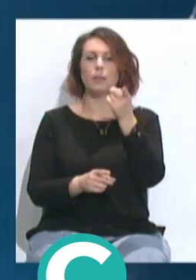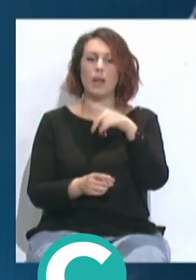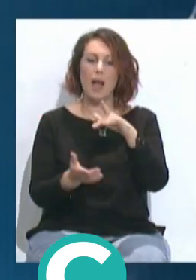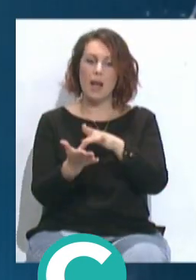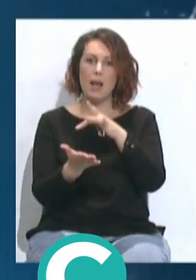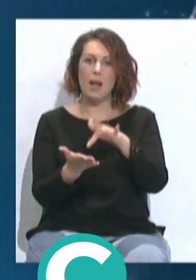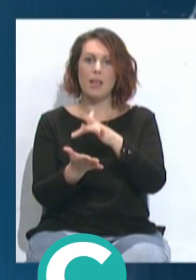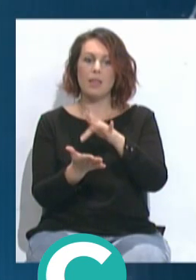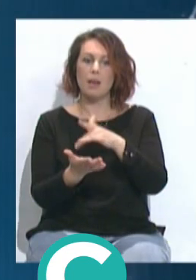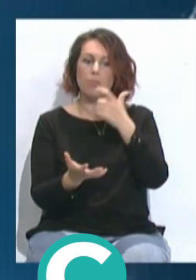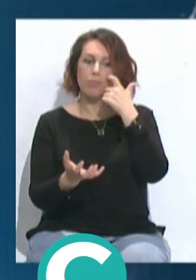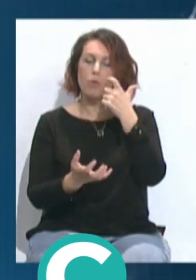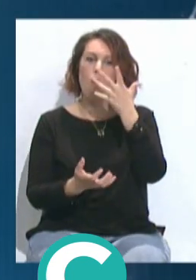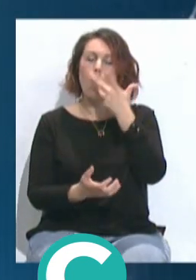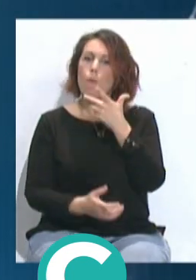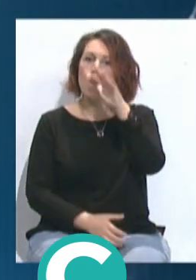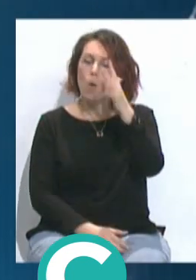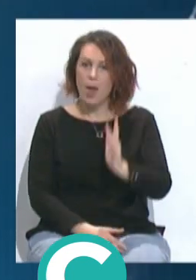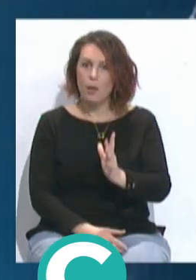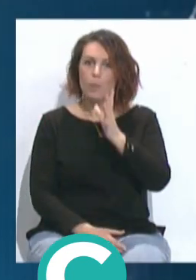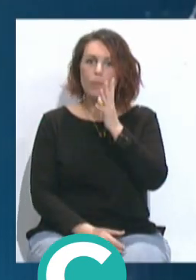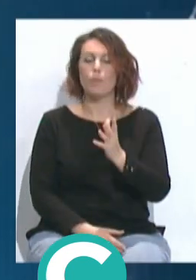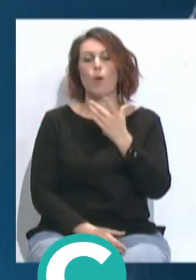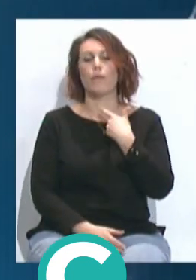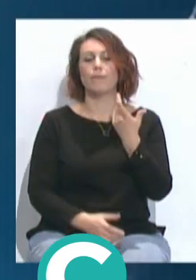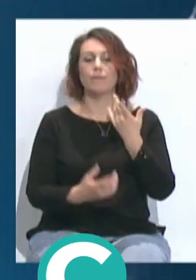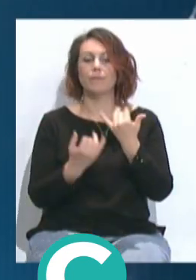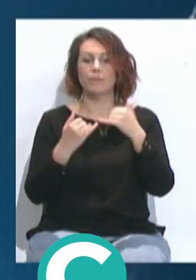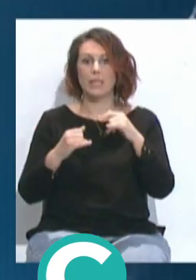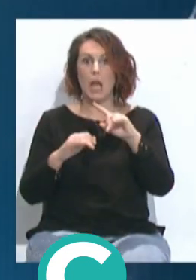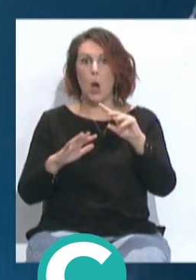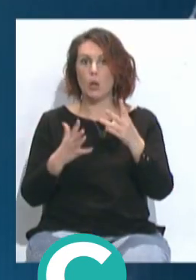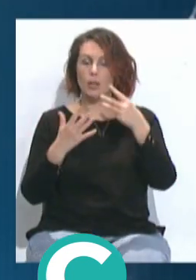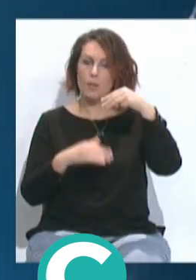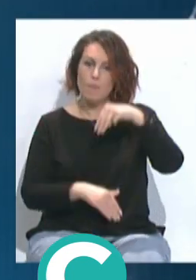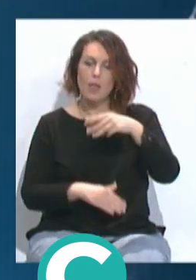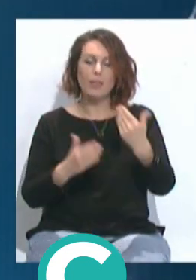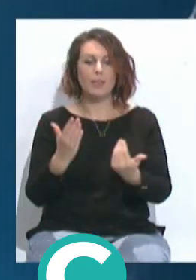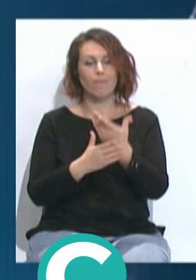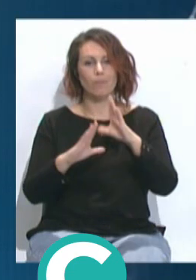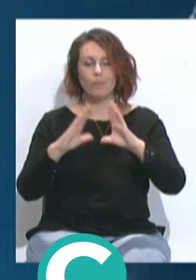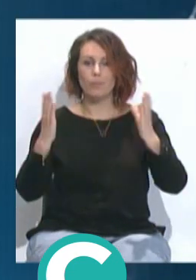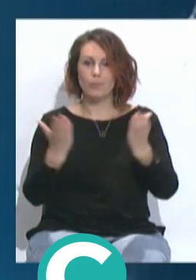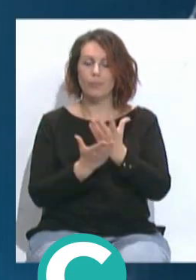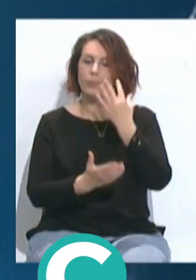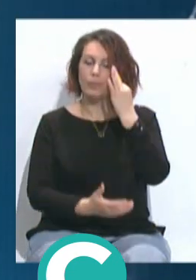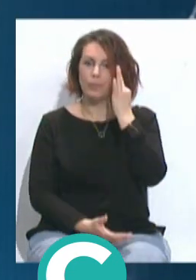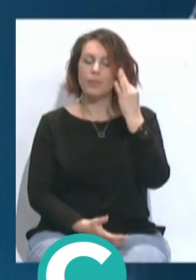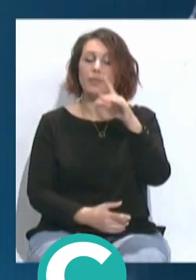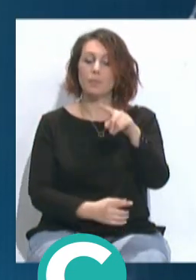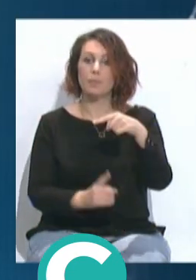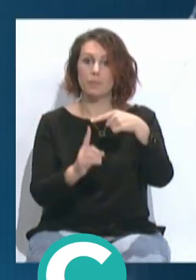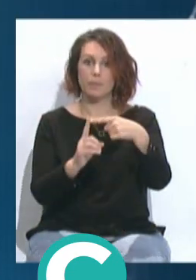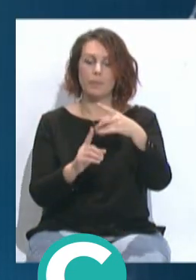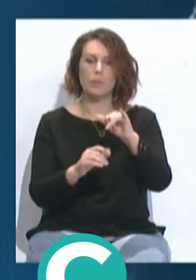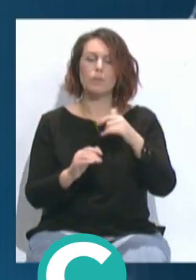agenda se marcaba de color morado con los eventos del 8 de marzo, Día Internacional de la Mujer. Además de